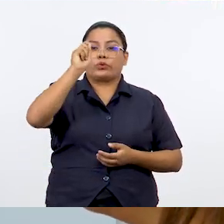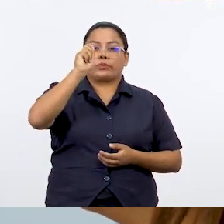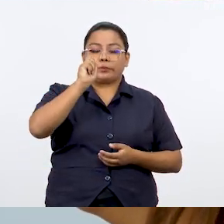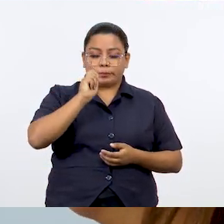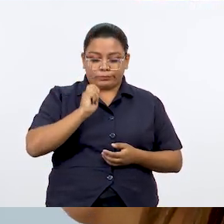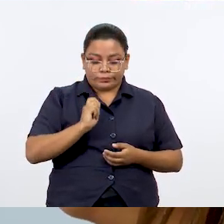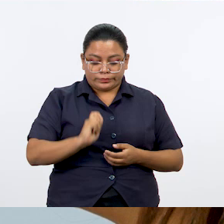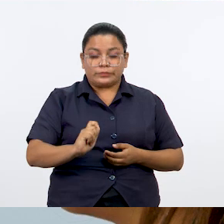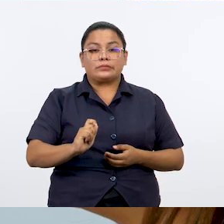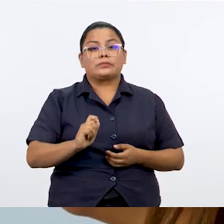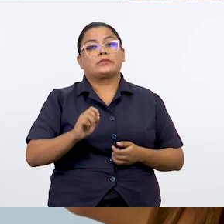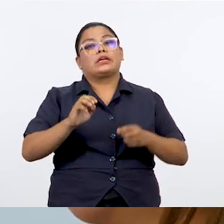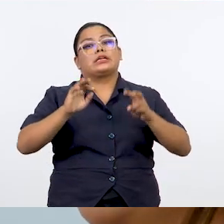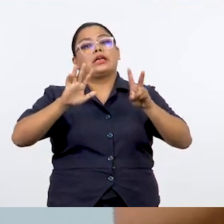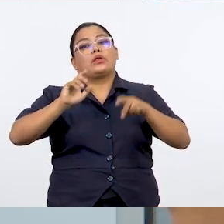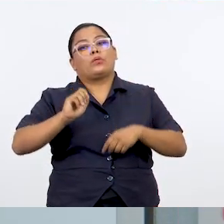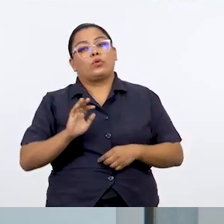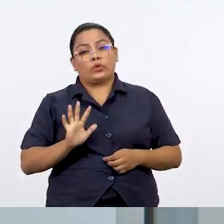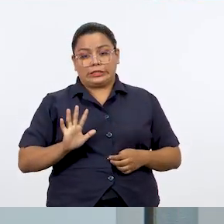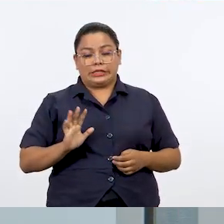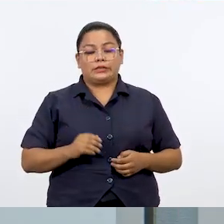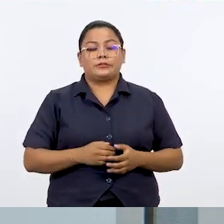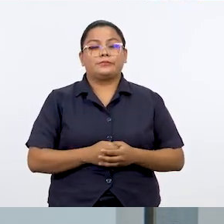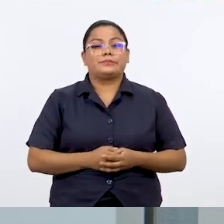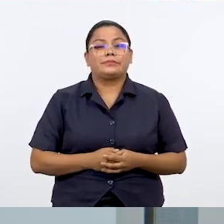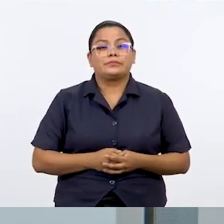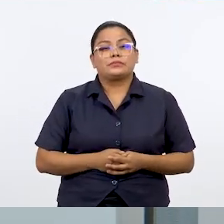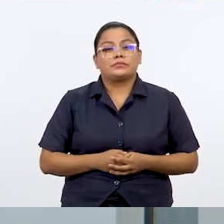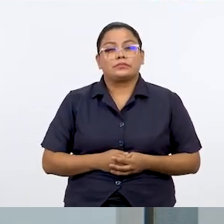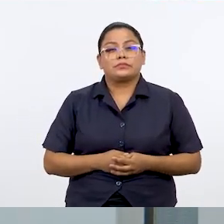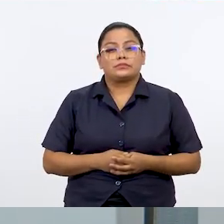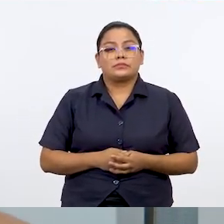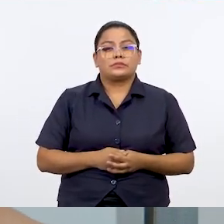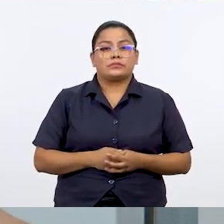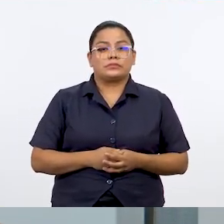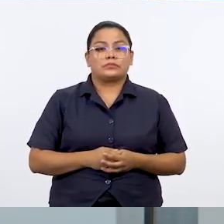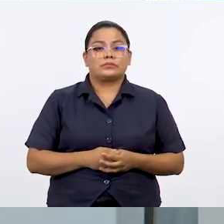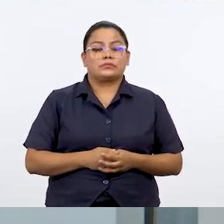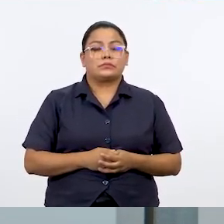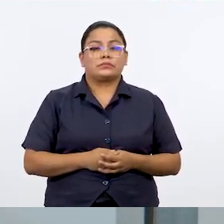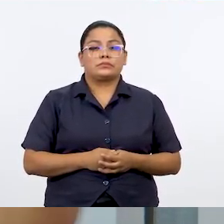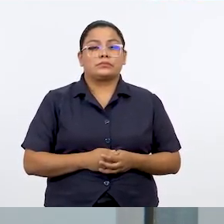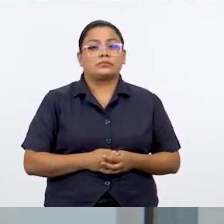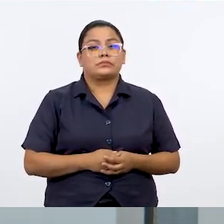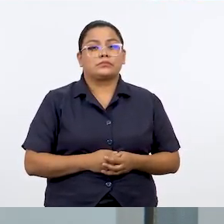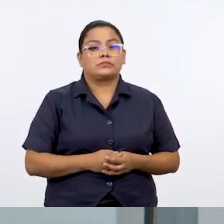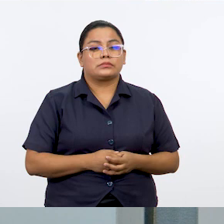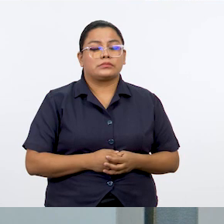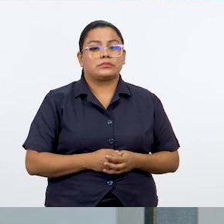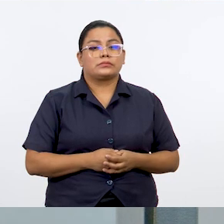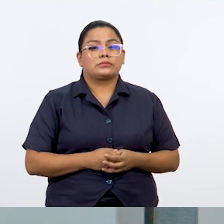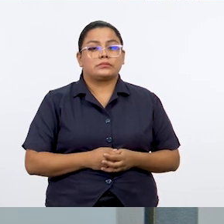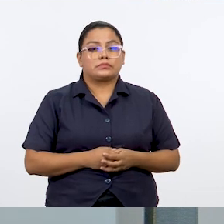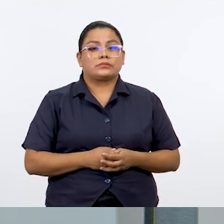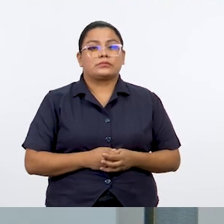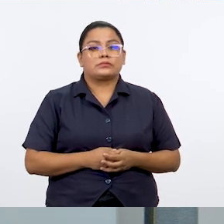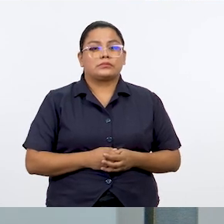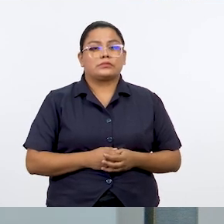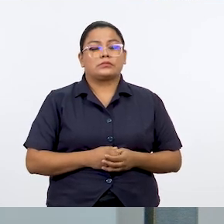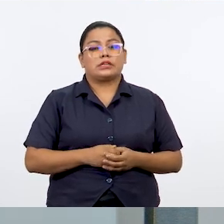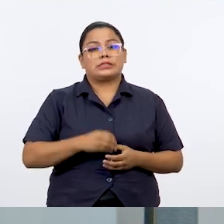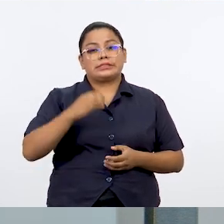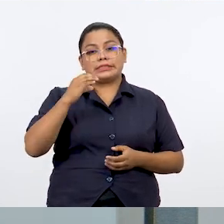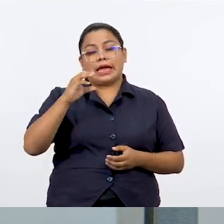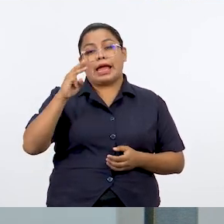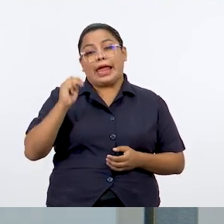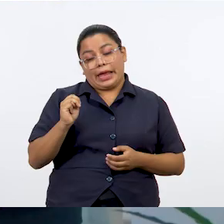otro. Así que según esto, Wendy, nos sobraría 7.5 centímetros. No creo